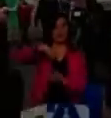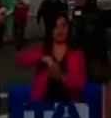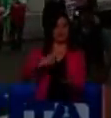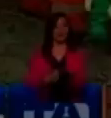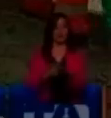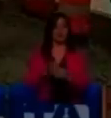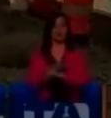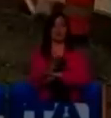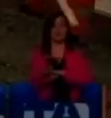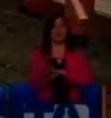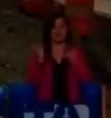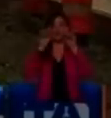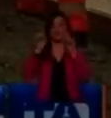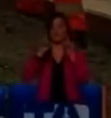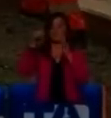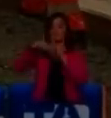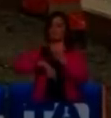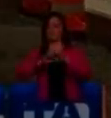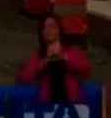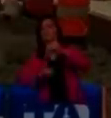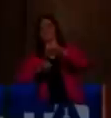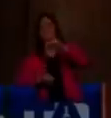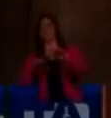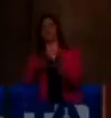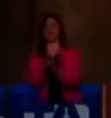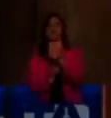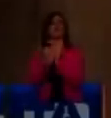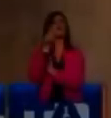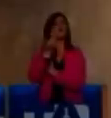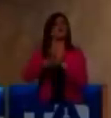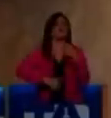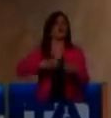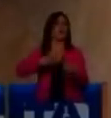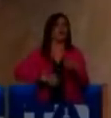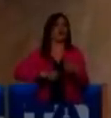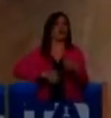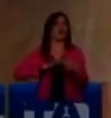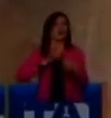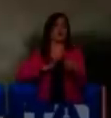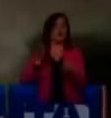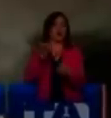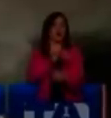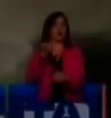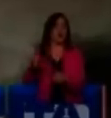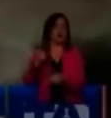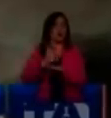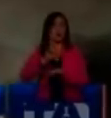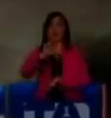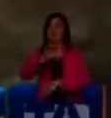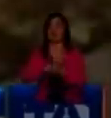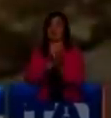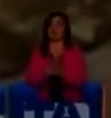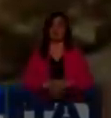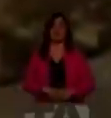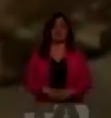análisis se recomienda indagar a profundidad para descubrir su función histórica, ya que no hay un hallazgo similar en el país. Fernanda